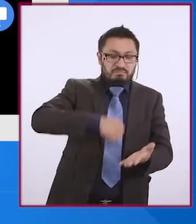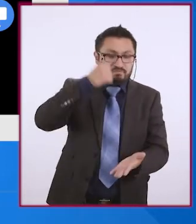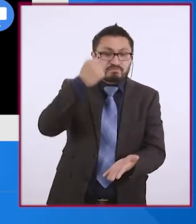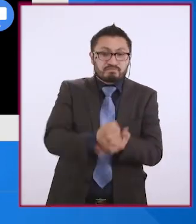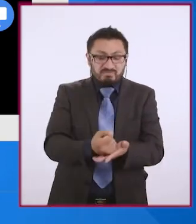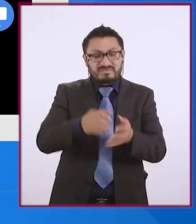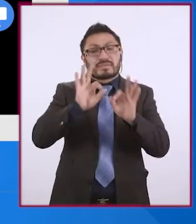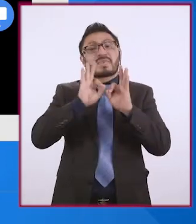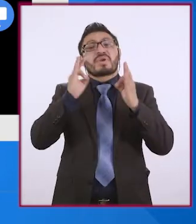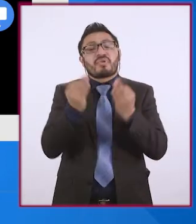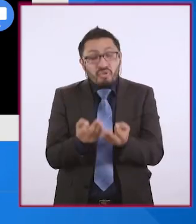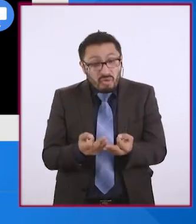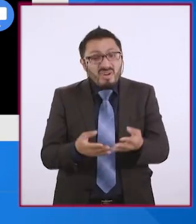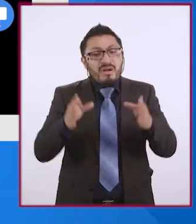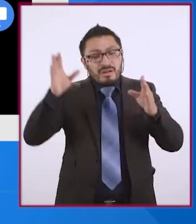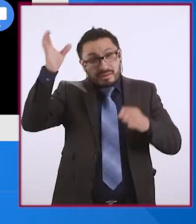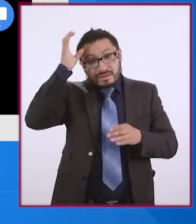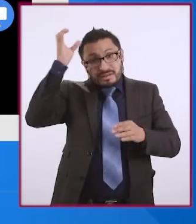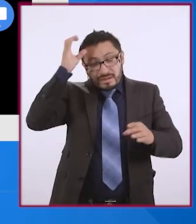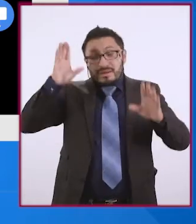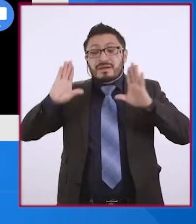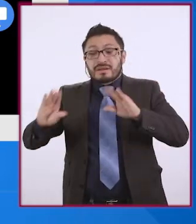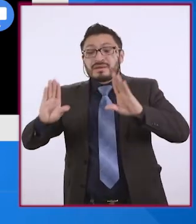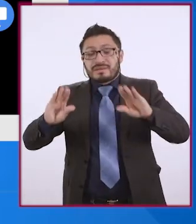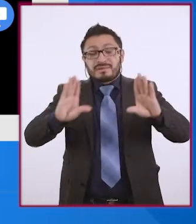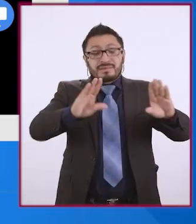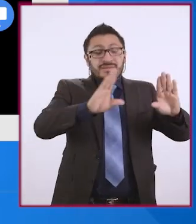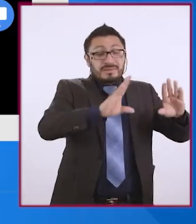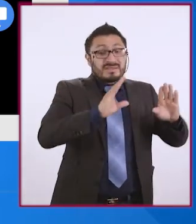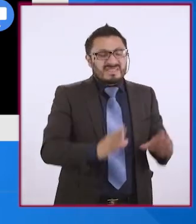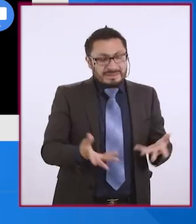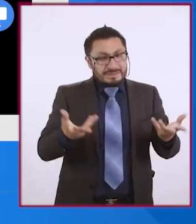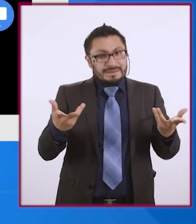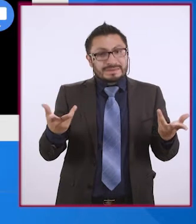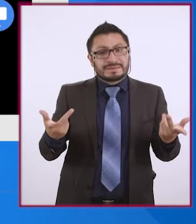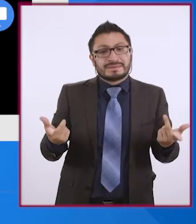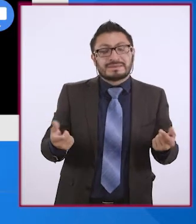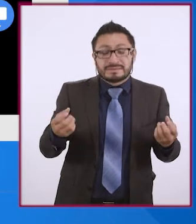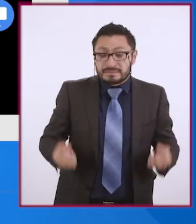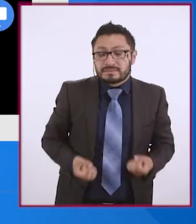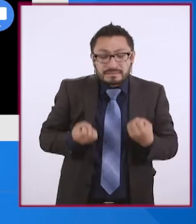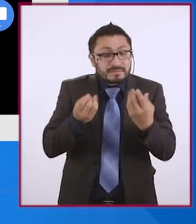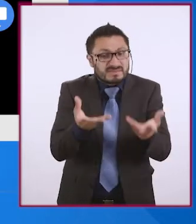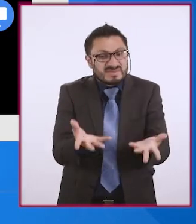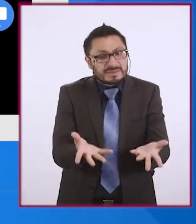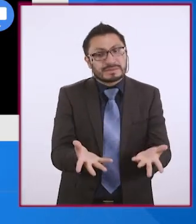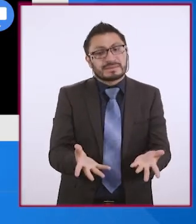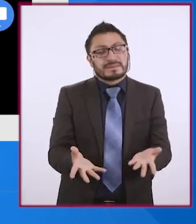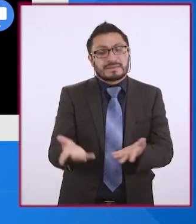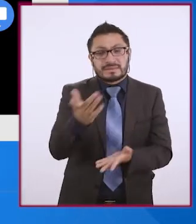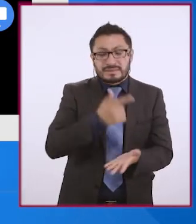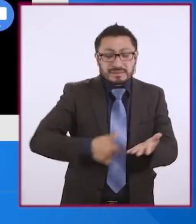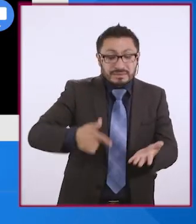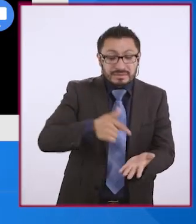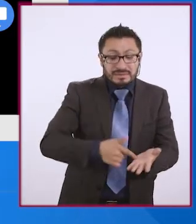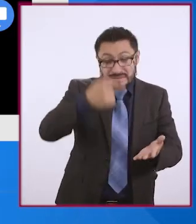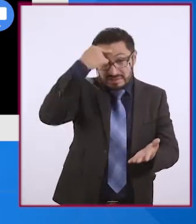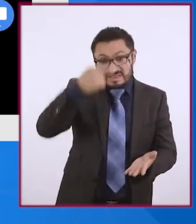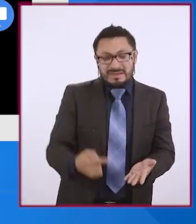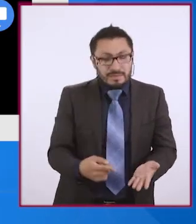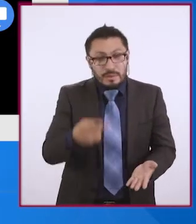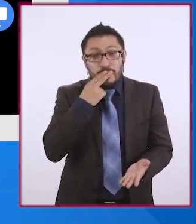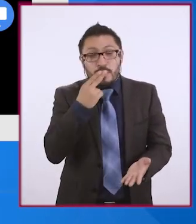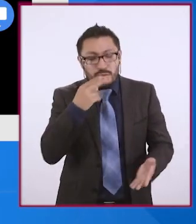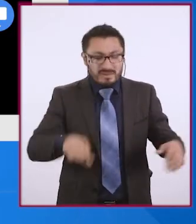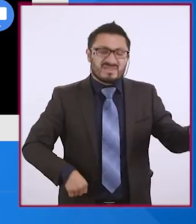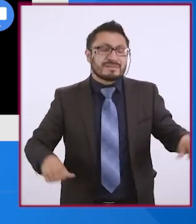las formas de capacitación, de proporcionarles espacios para que ejerzan